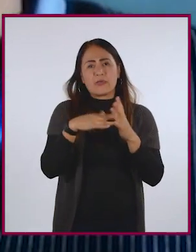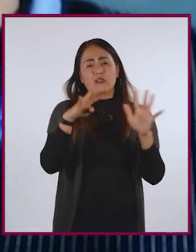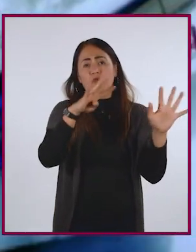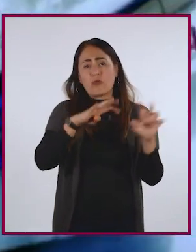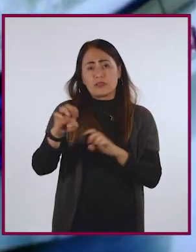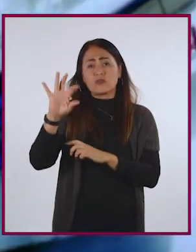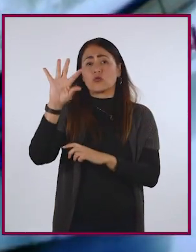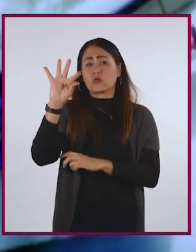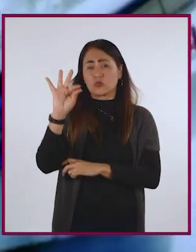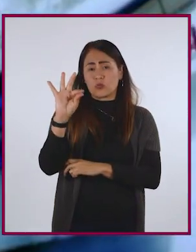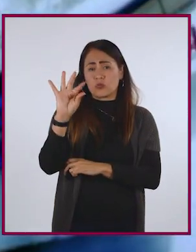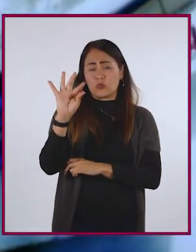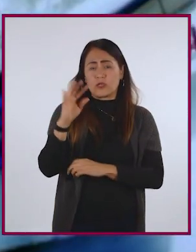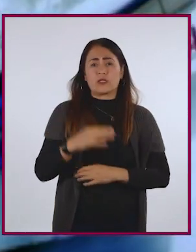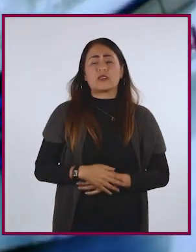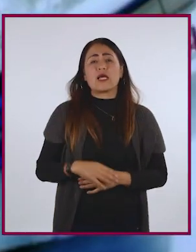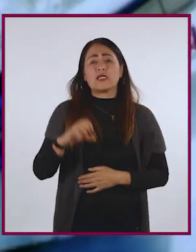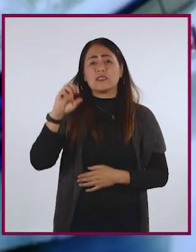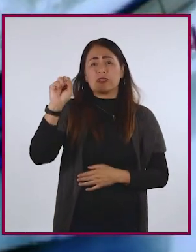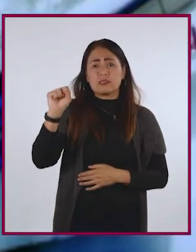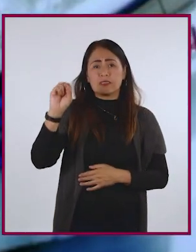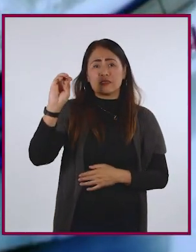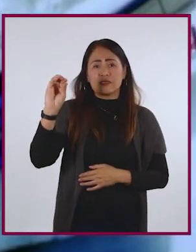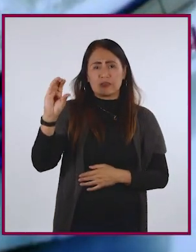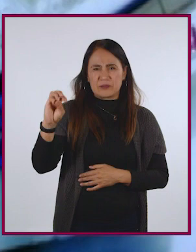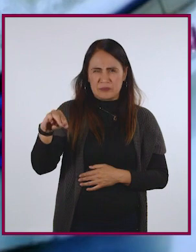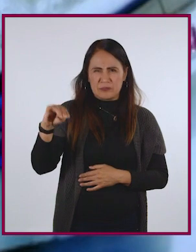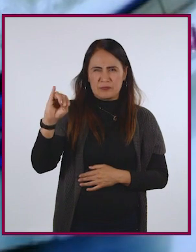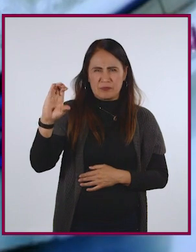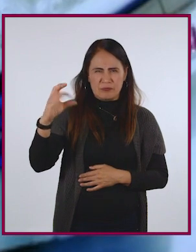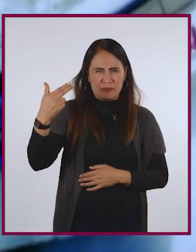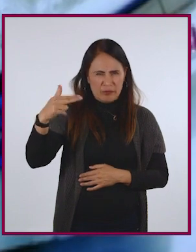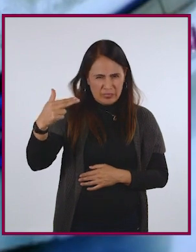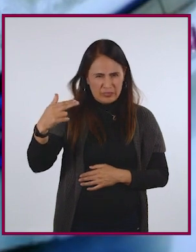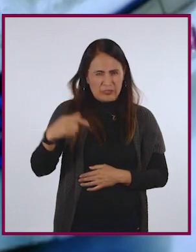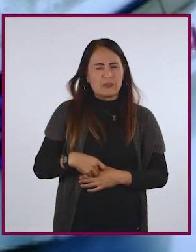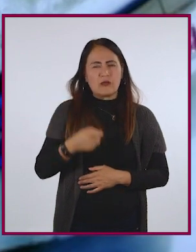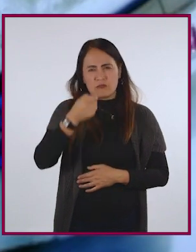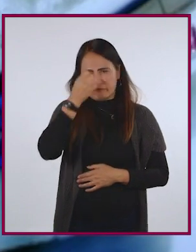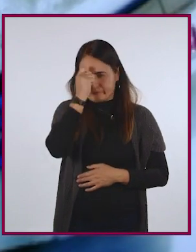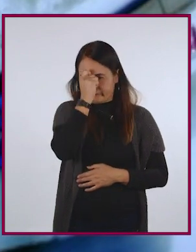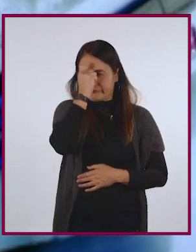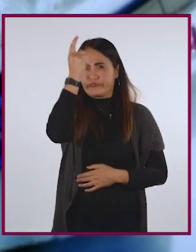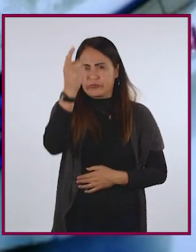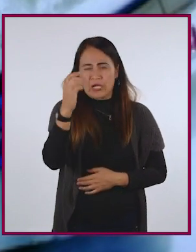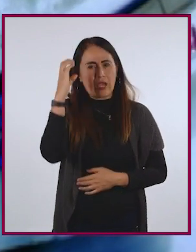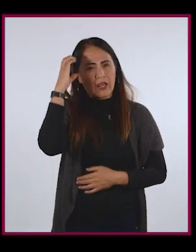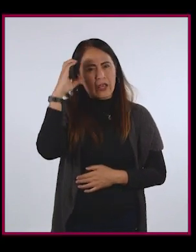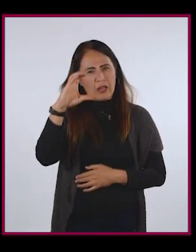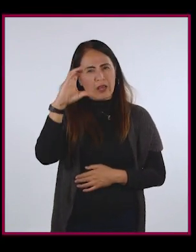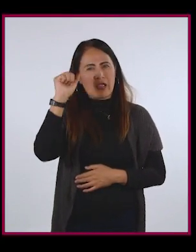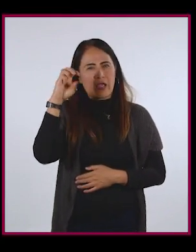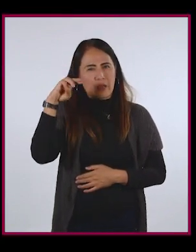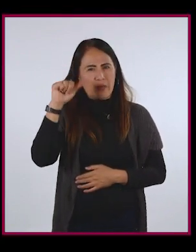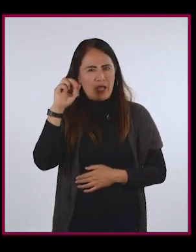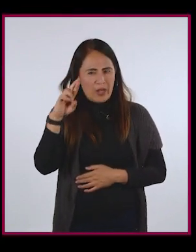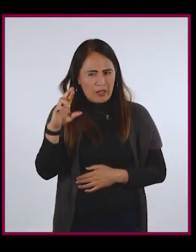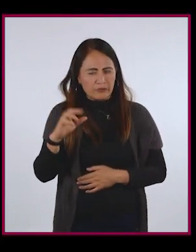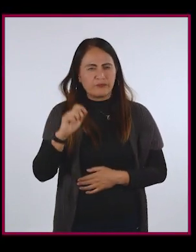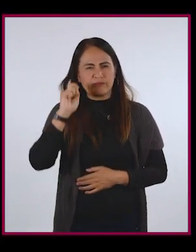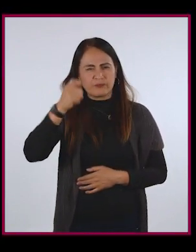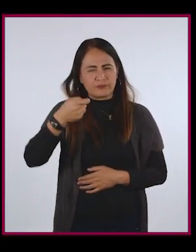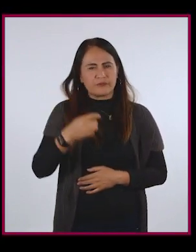1940, donde Schmidt, un alemán, ¿sí?, inventa lo que se llama la cámara Schmidt,